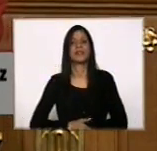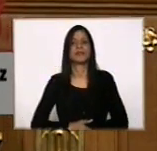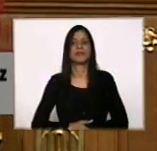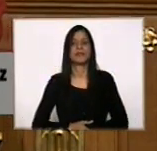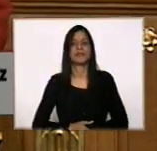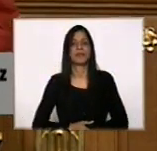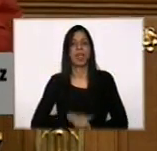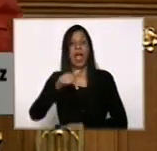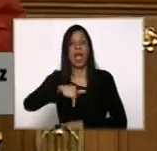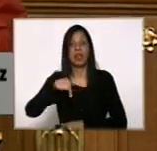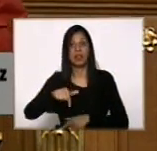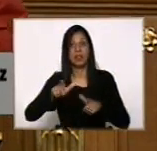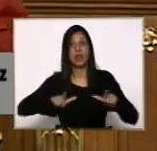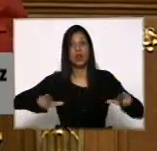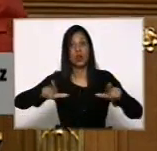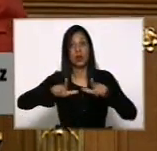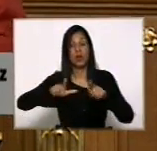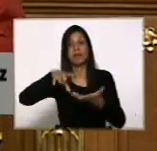este espacio,